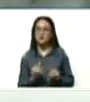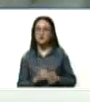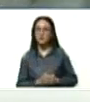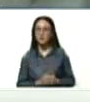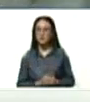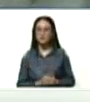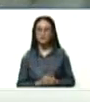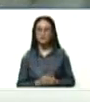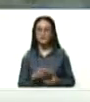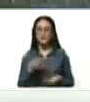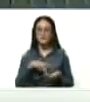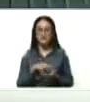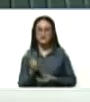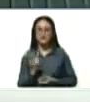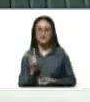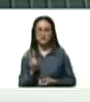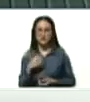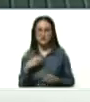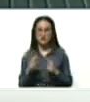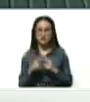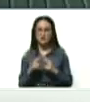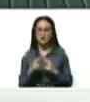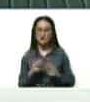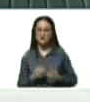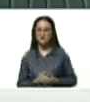En la estación Plaza Venezuela yo conocí a Cilia.